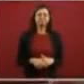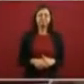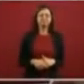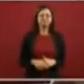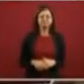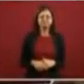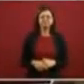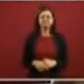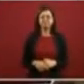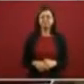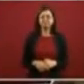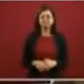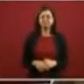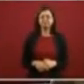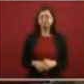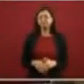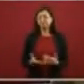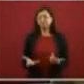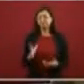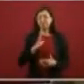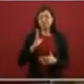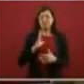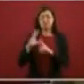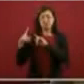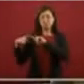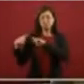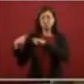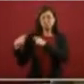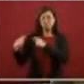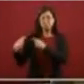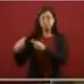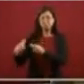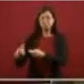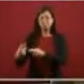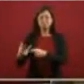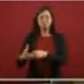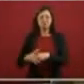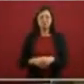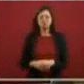Todo lo demás, pues, que si, ¿por qué habla